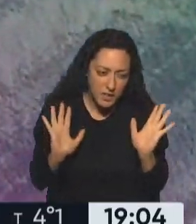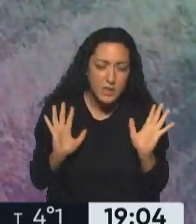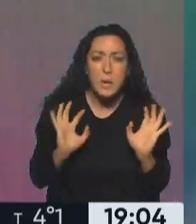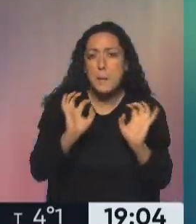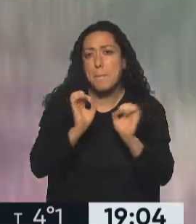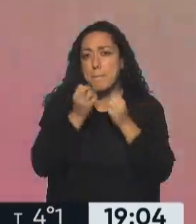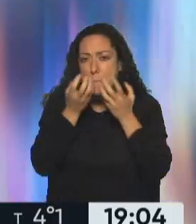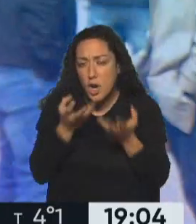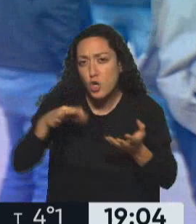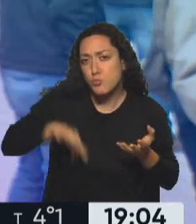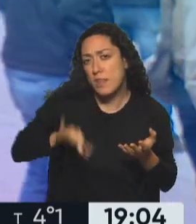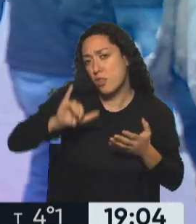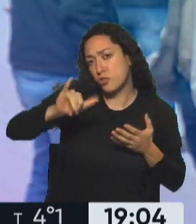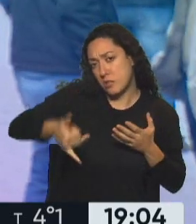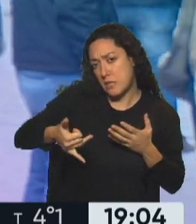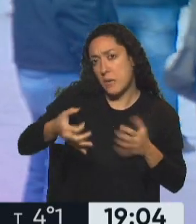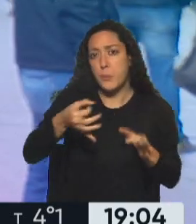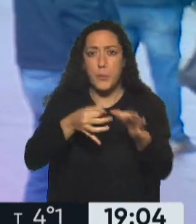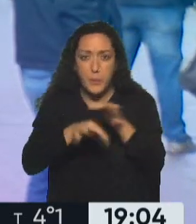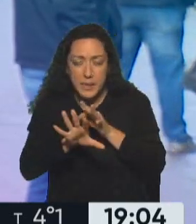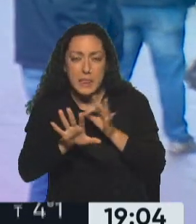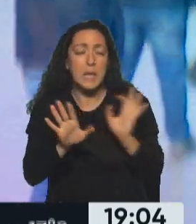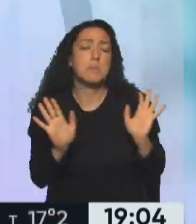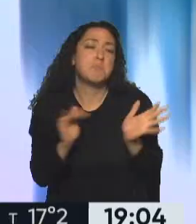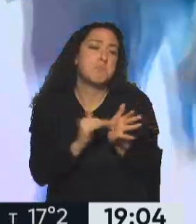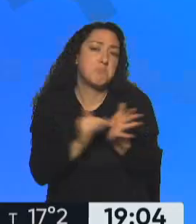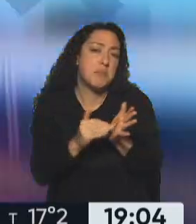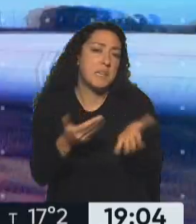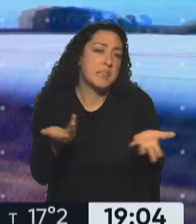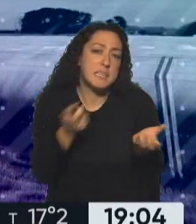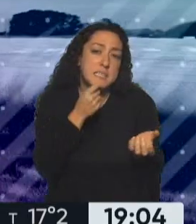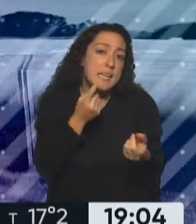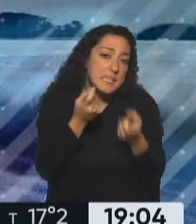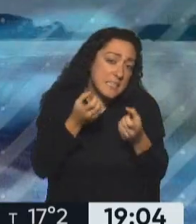el productor? Sí. Y va a vender si necesita al precio que sea.